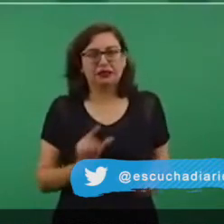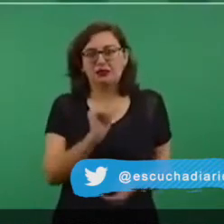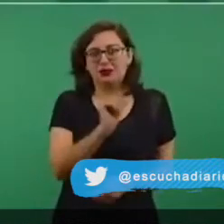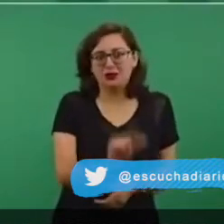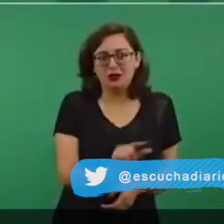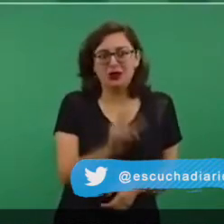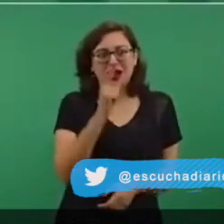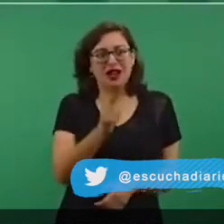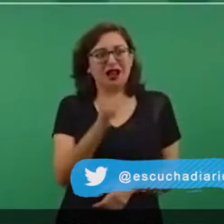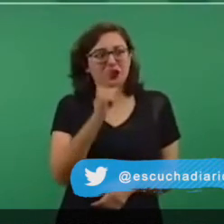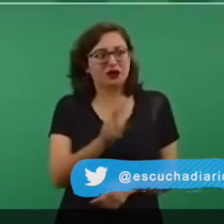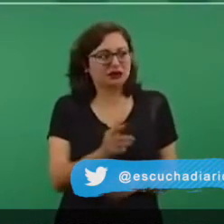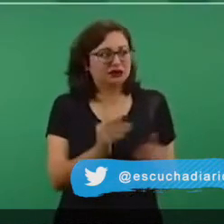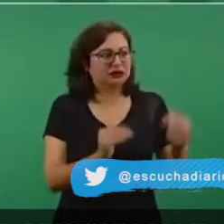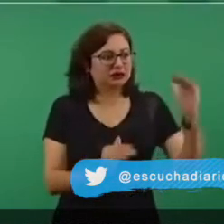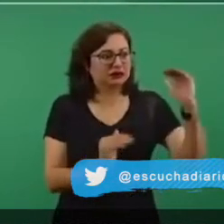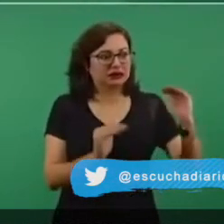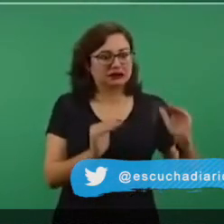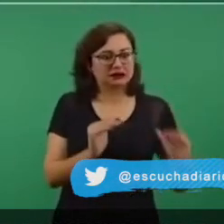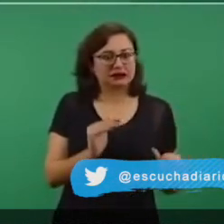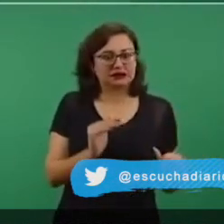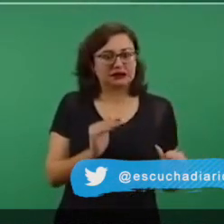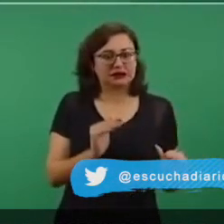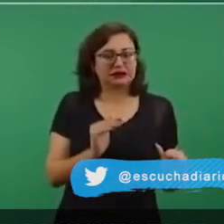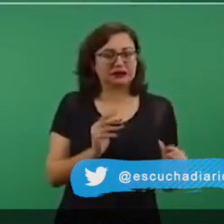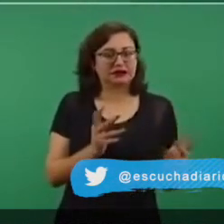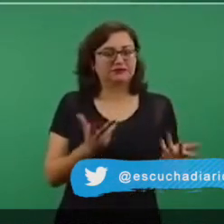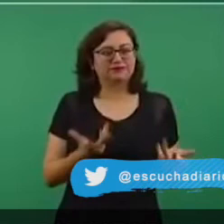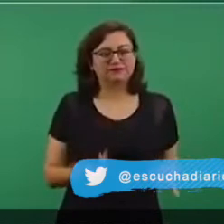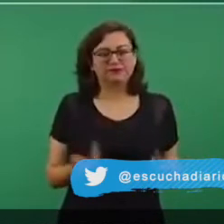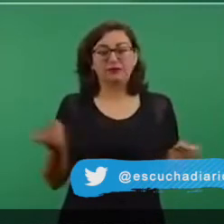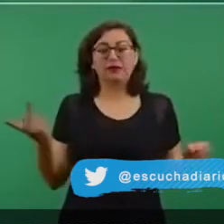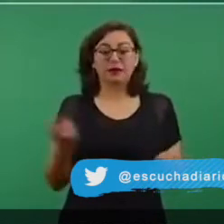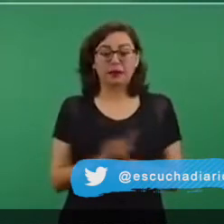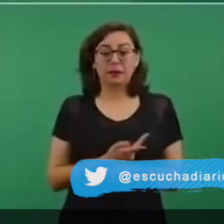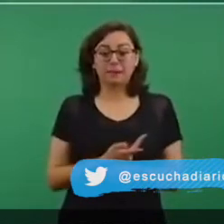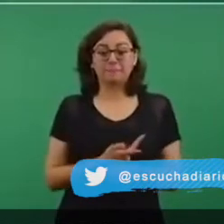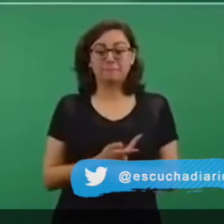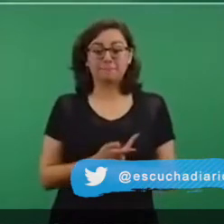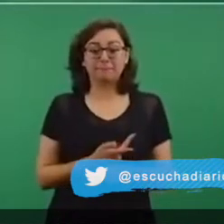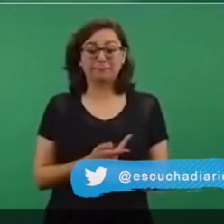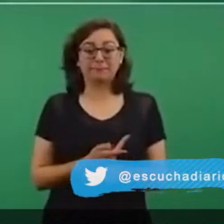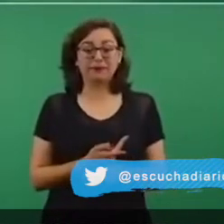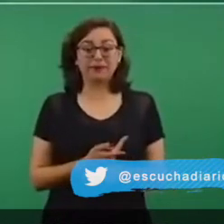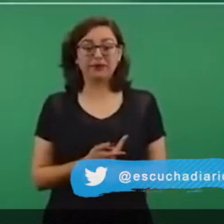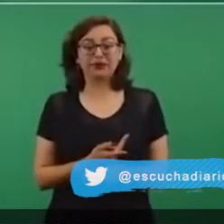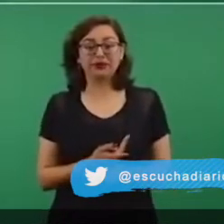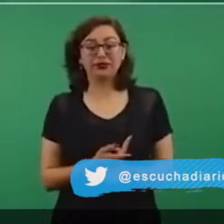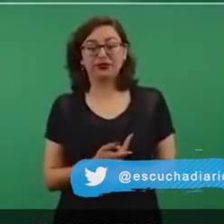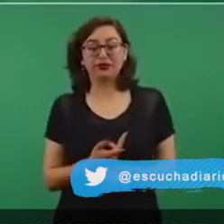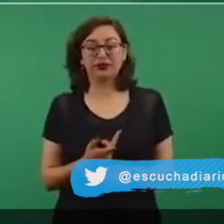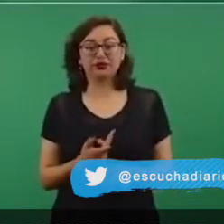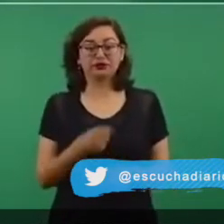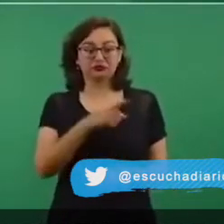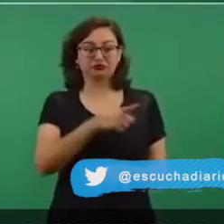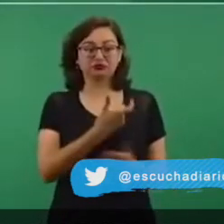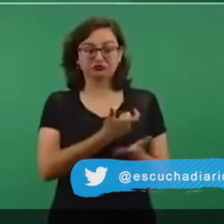elevadas por producir energías limpias, pero no siempre se